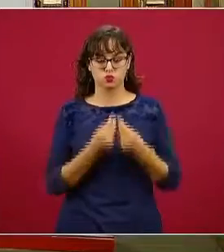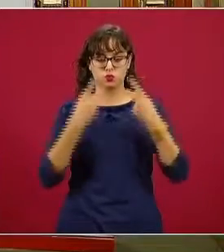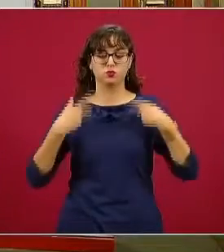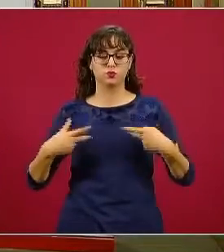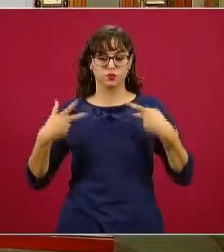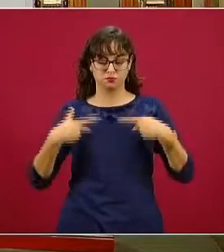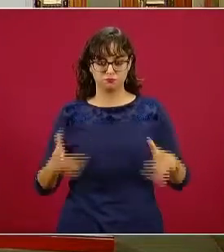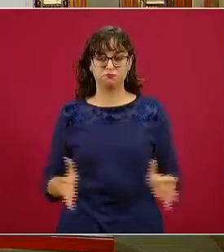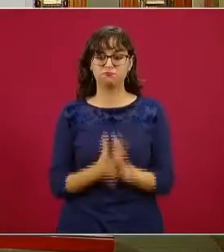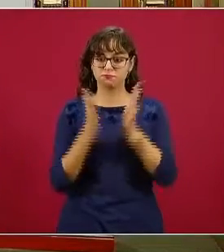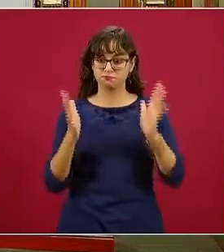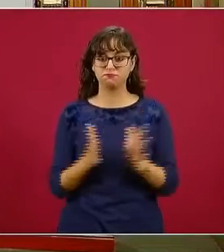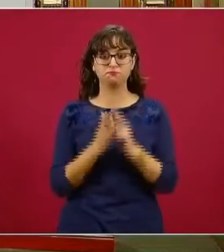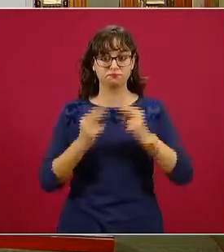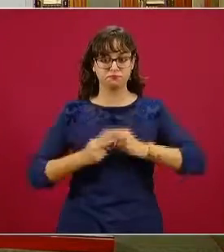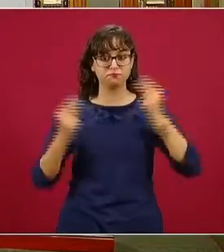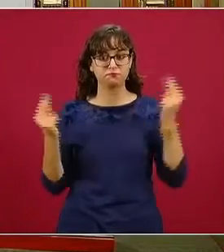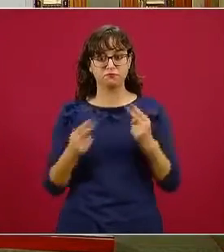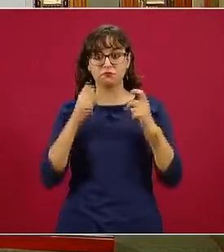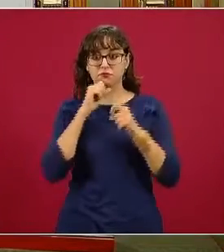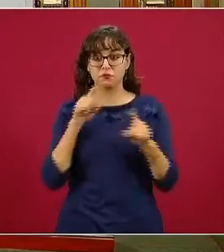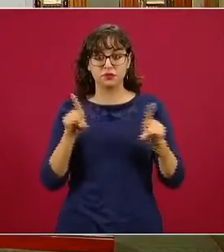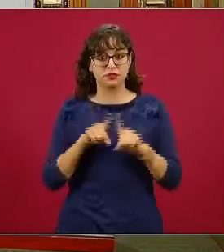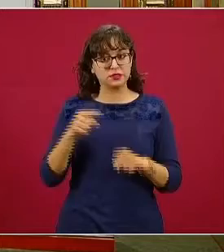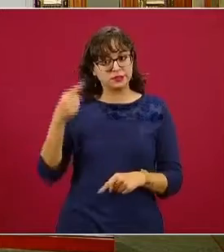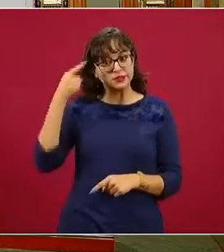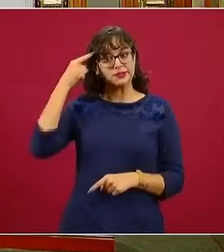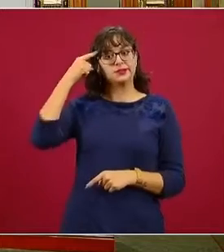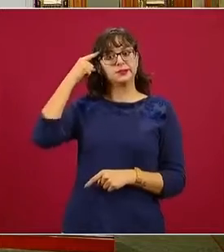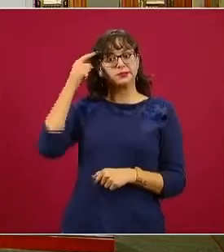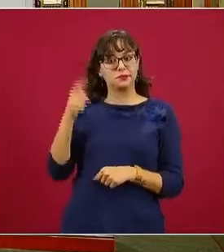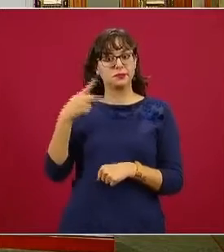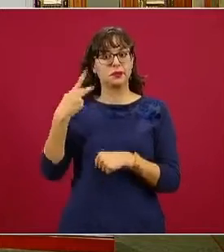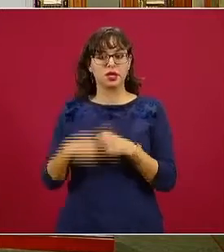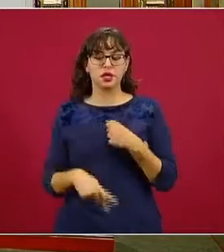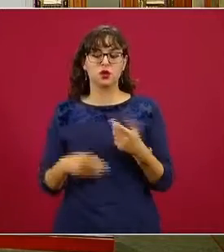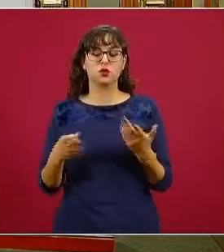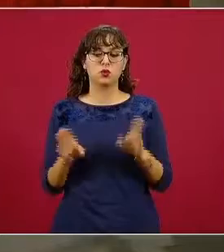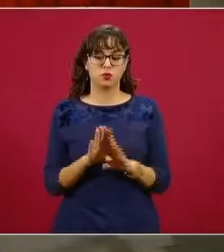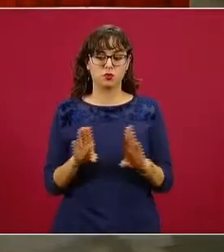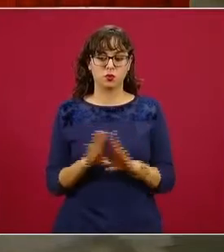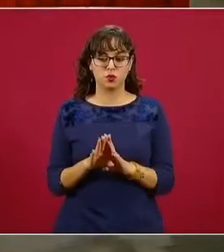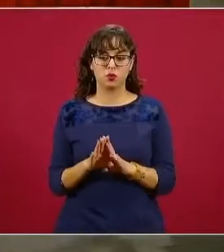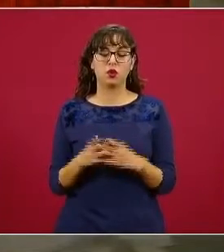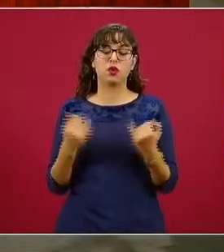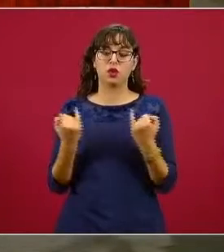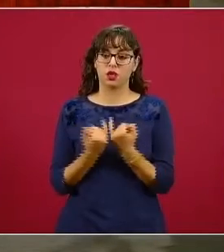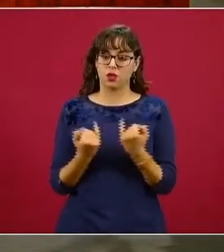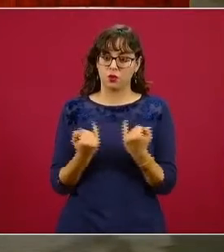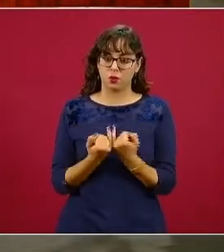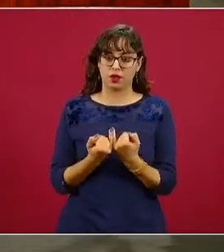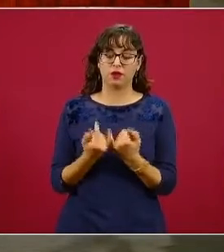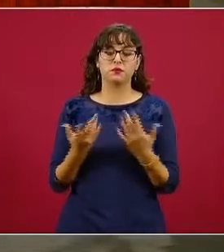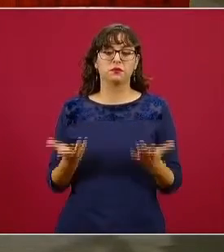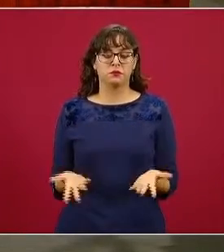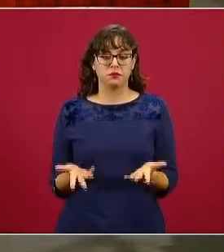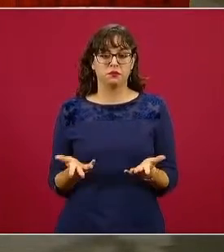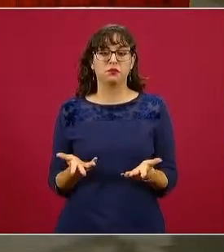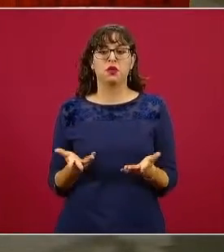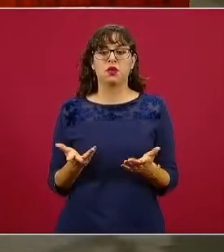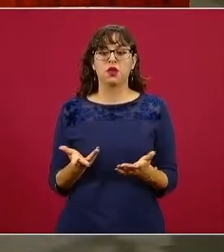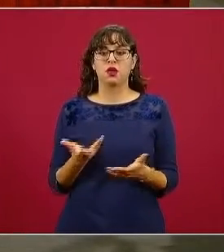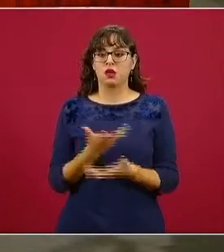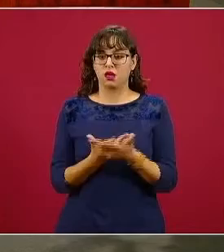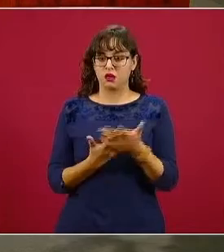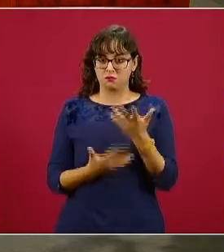ciudadana importante, de la conciencia de los riesgos y desde luego del apego a ciertas prácticas, en